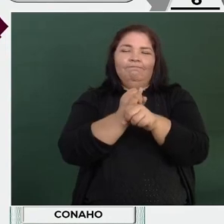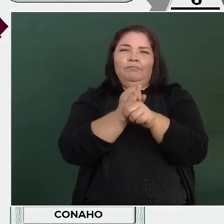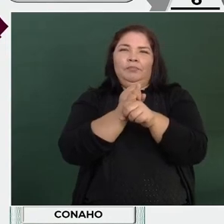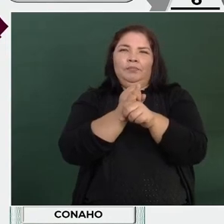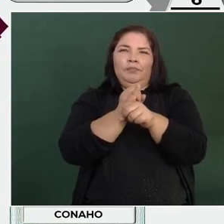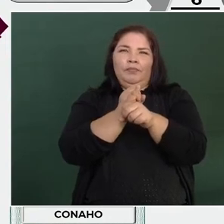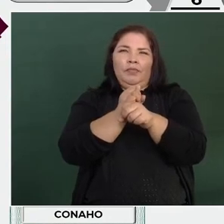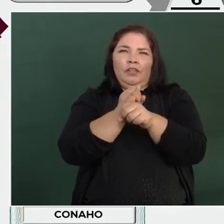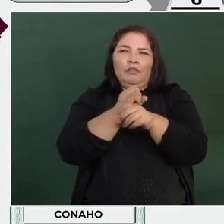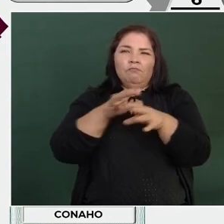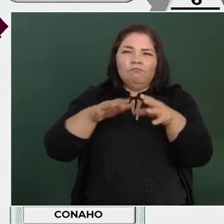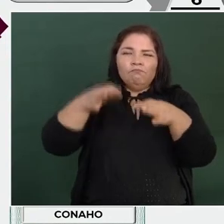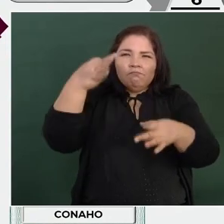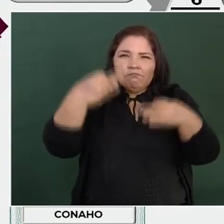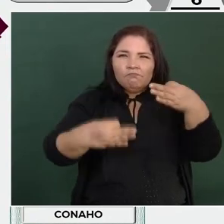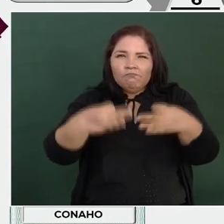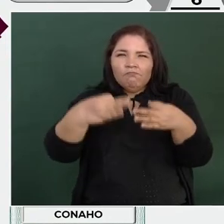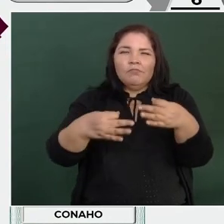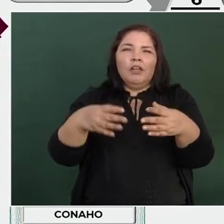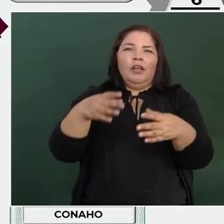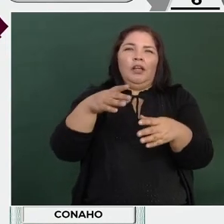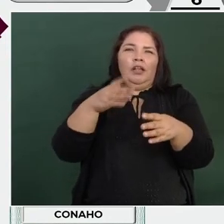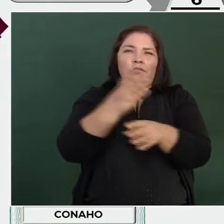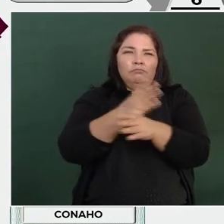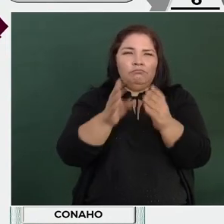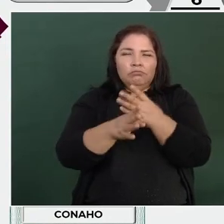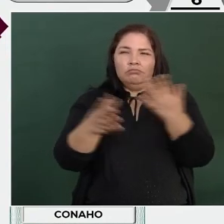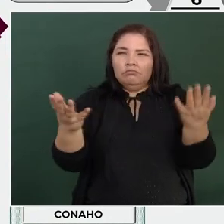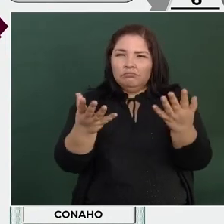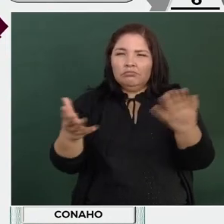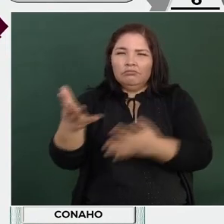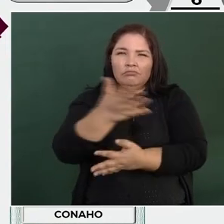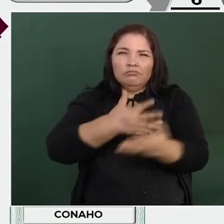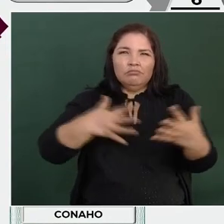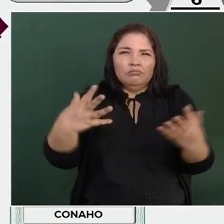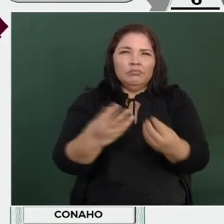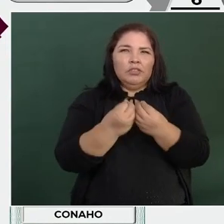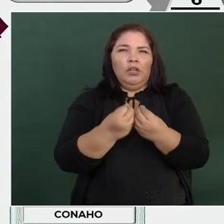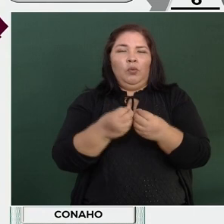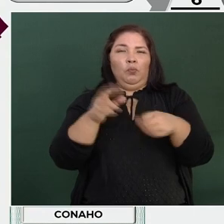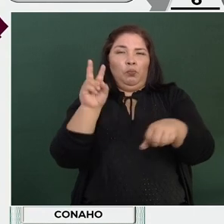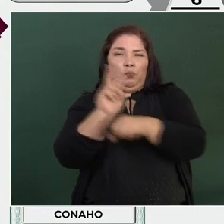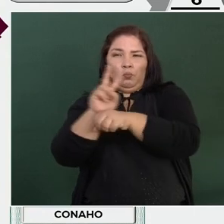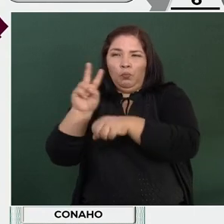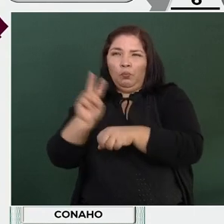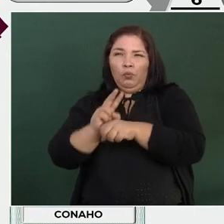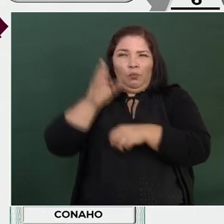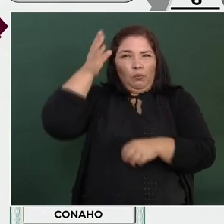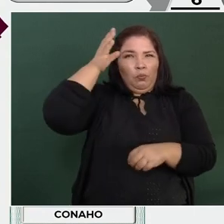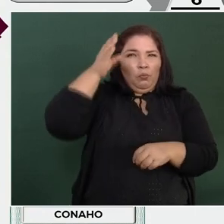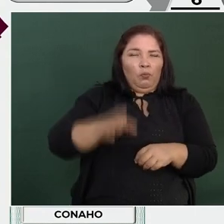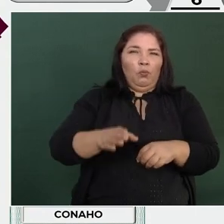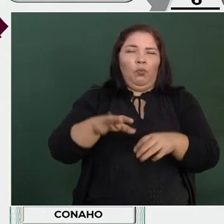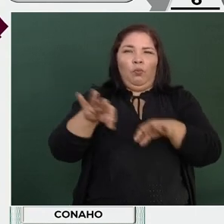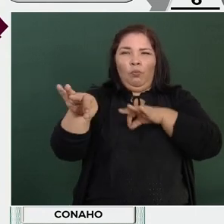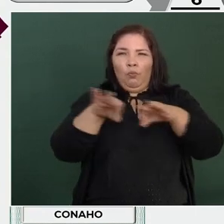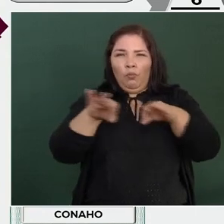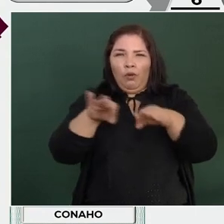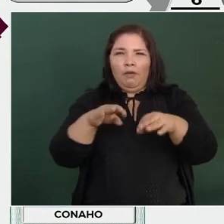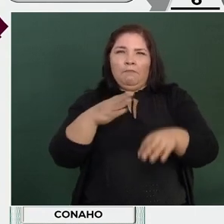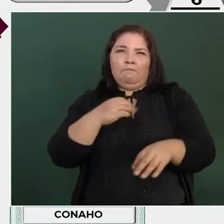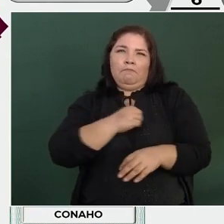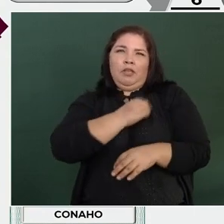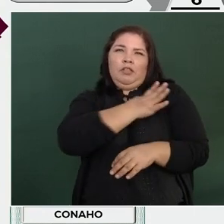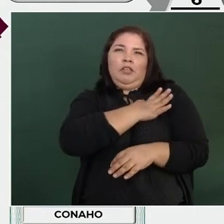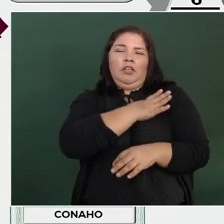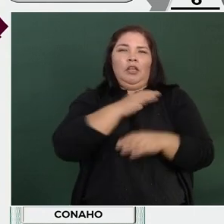y judicialización, los operativos que se llevan a cabo, la prevención del delito, el trabajo sobre bienestar